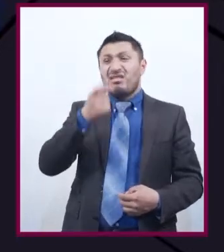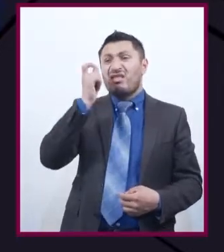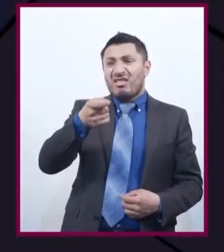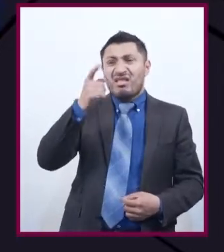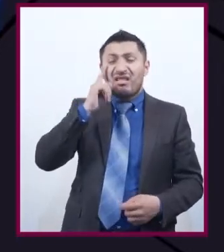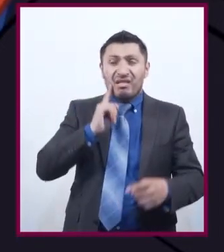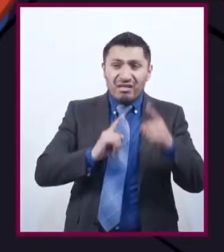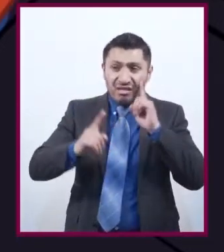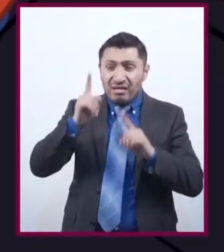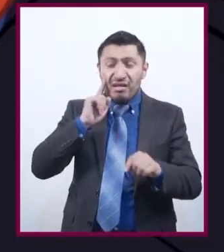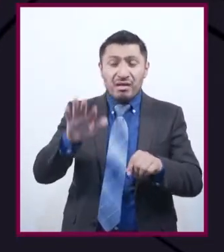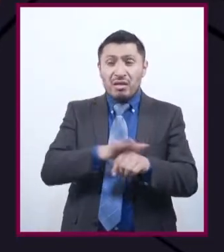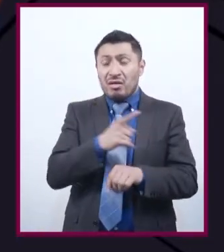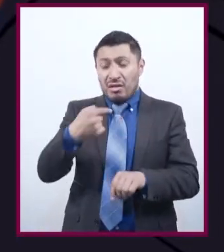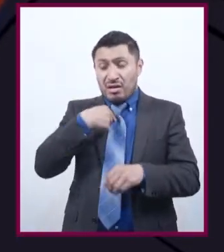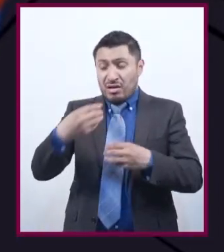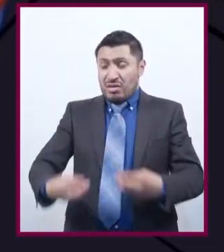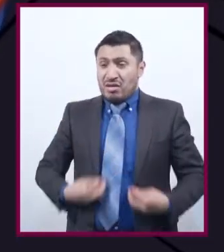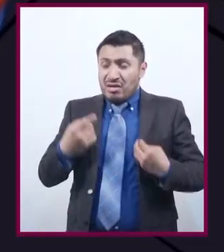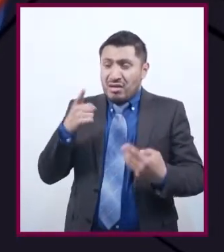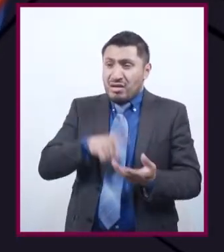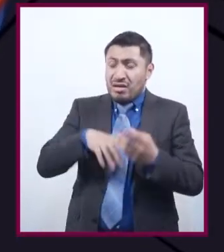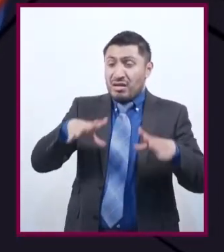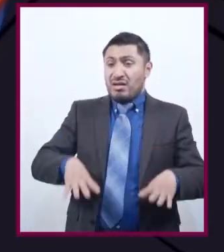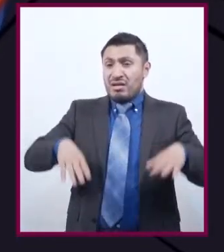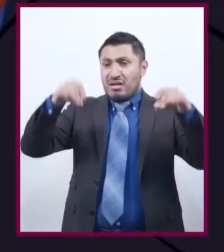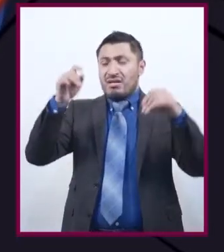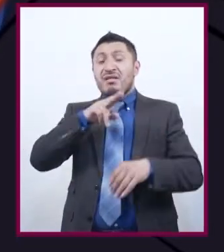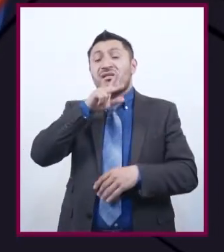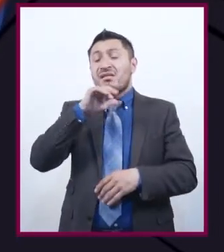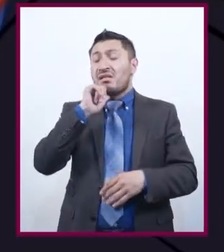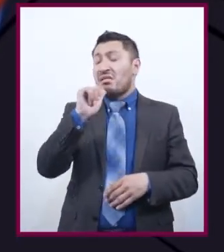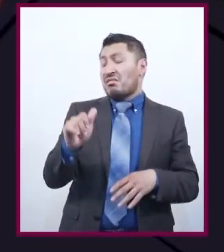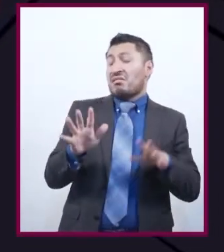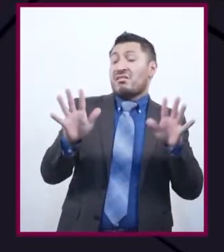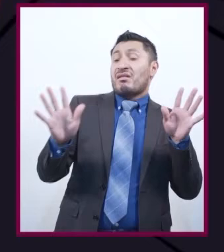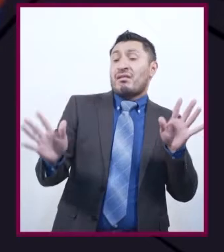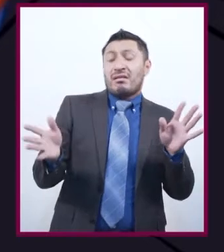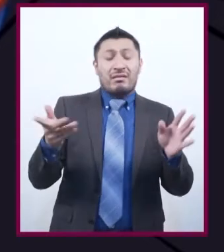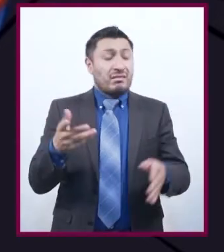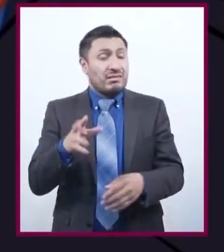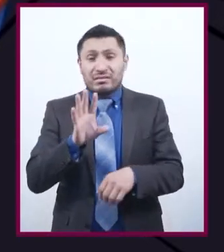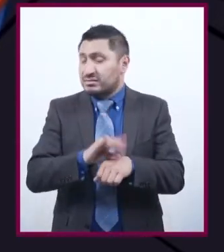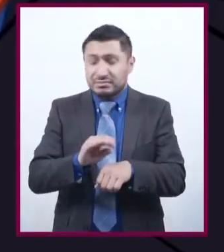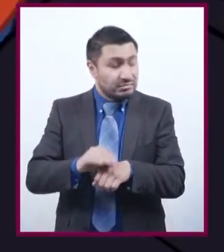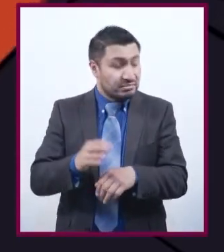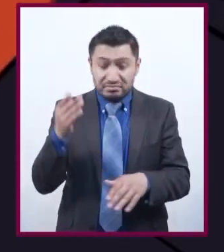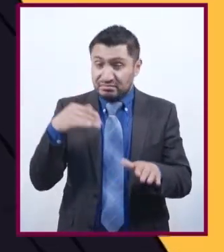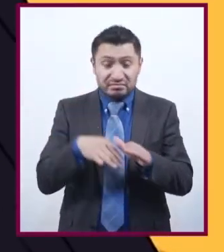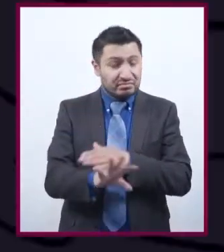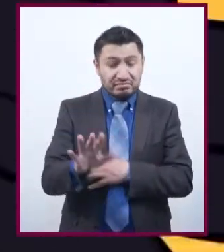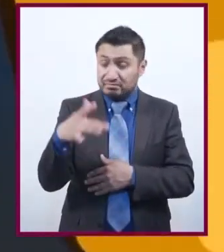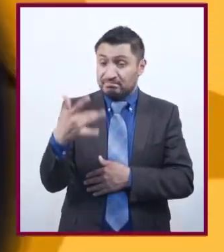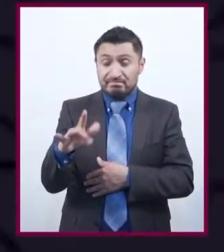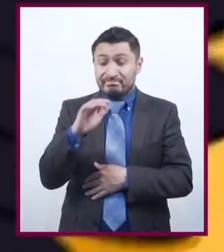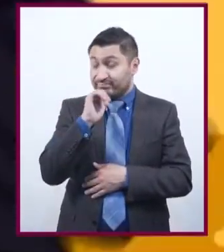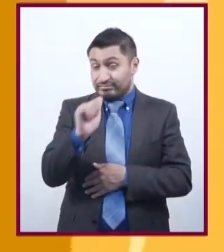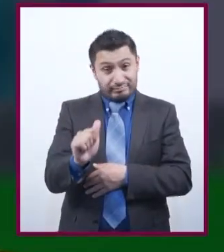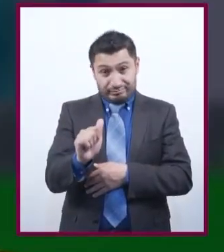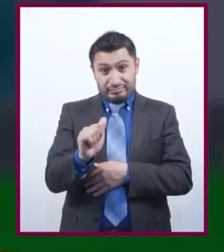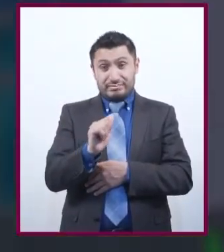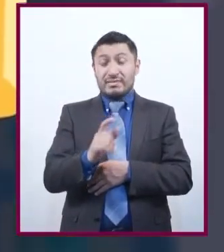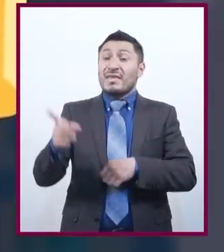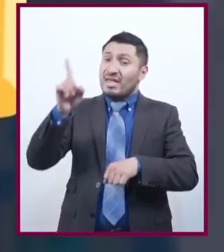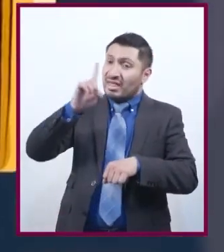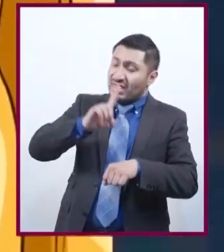no sabía lo que eran las lágrimas porque vivía en el Palacio de la despreocupación en el que no se permite la entrada